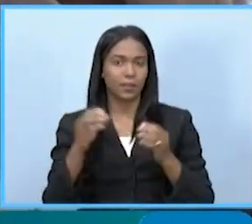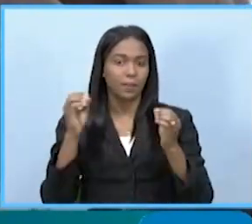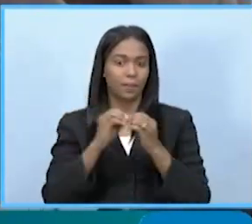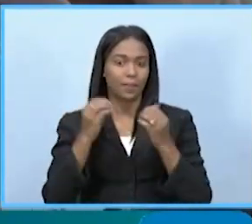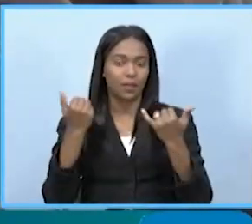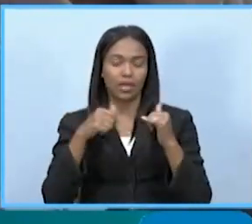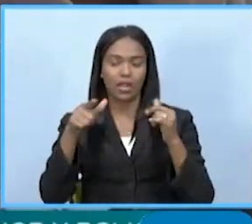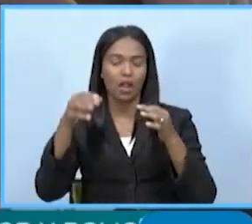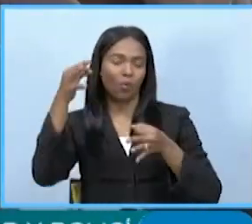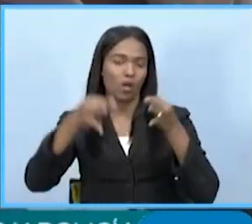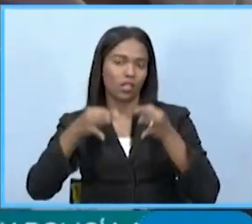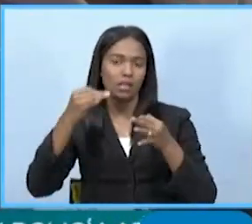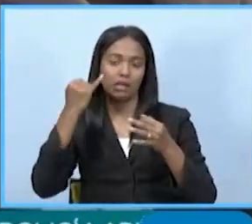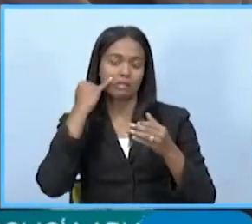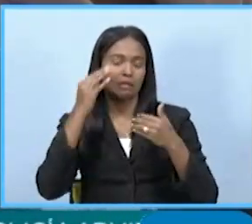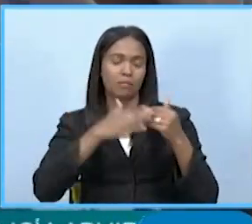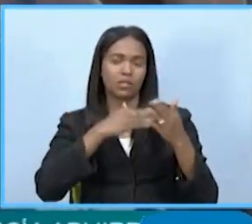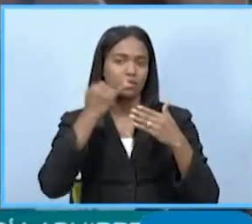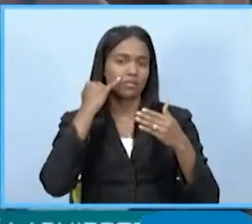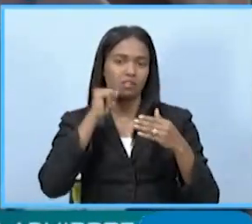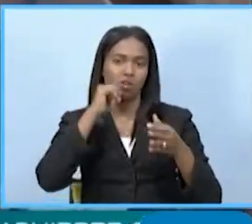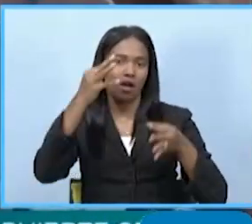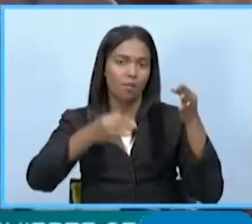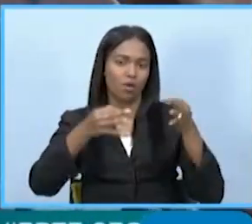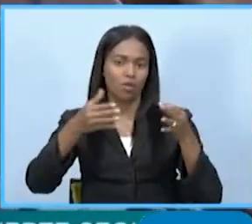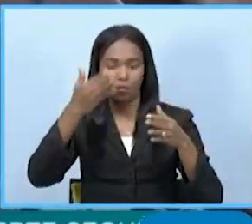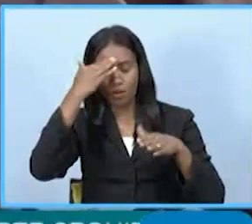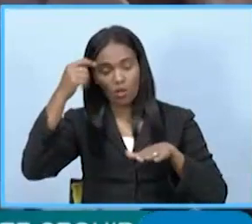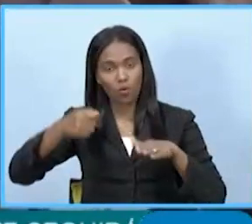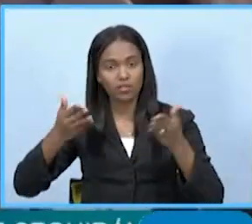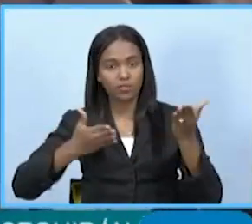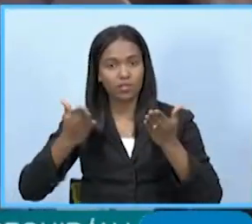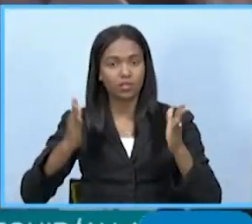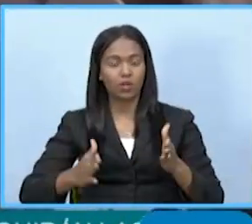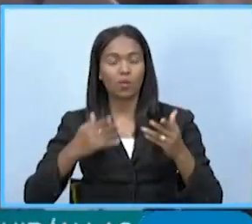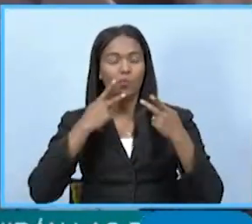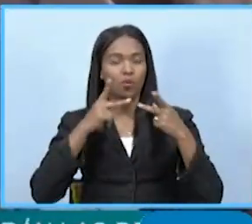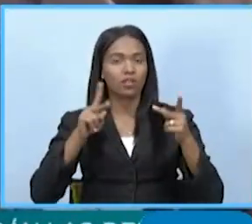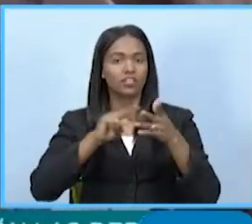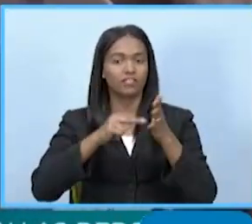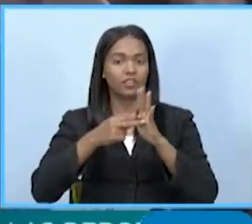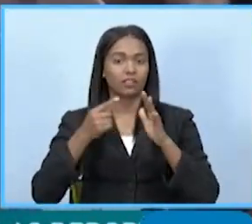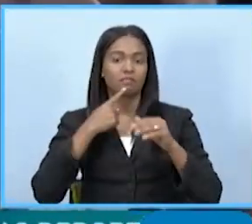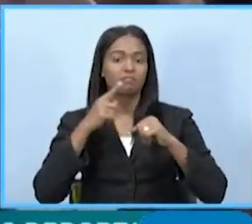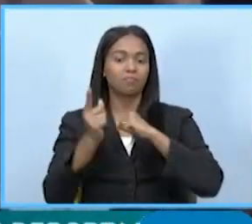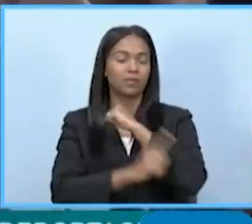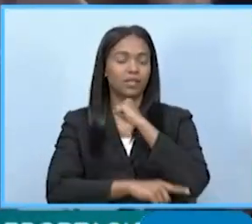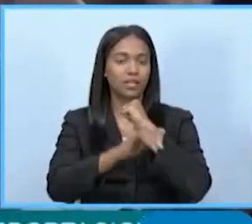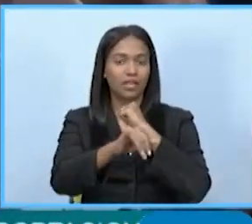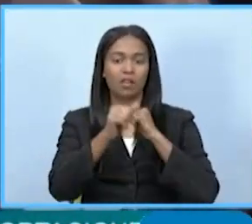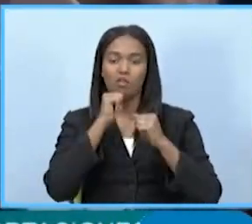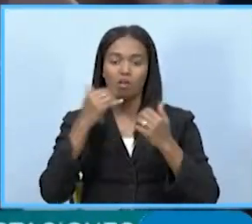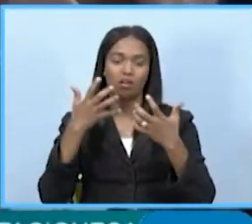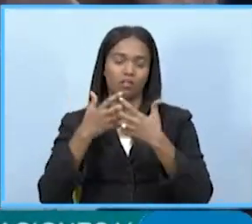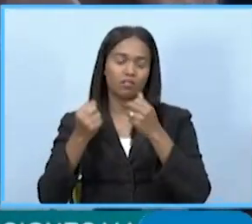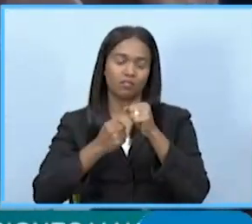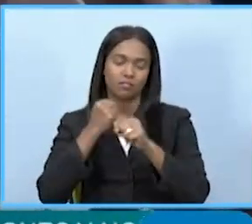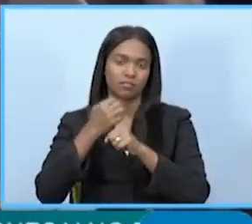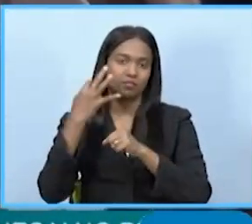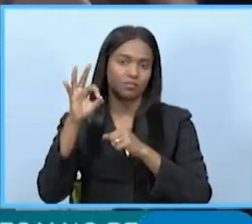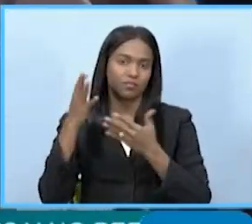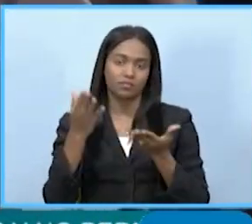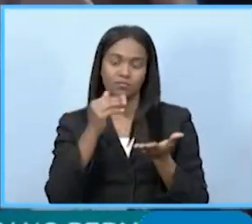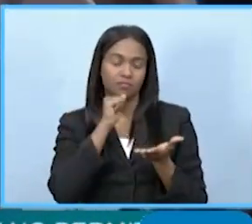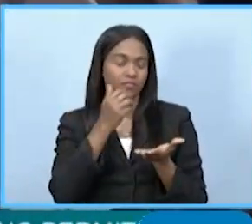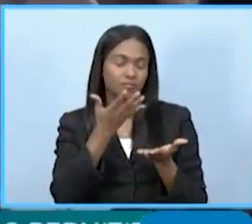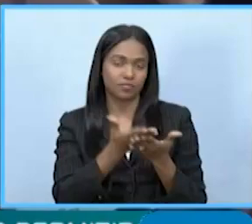de los abogados, el que no sea abogado, porque el juez es un servidor público. Entonces, esa sentencia de hoy no es la del siglo XIX, el juez no es el del